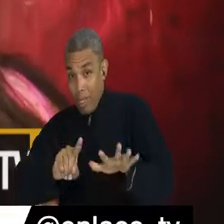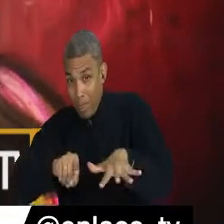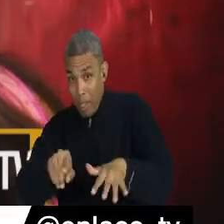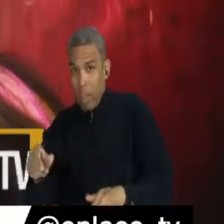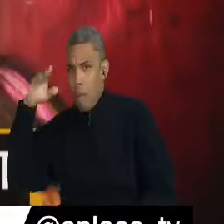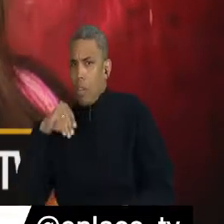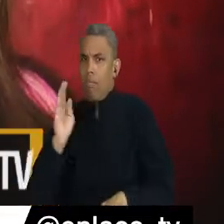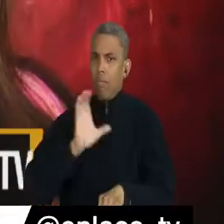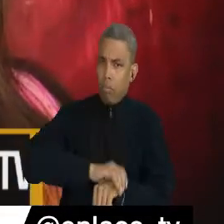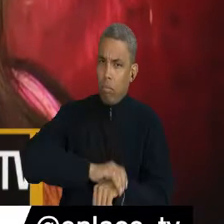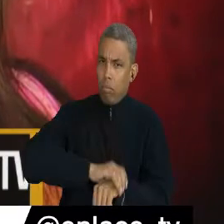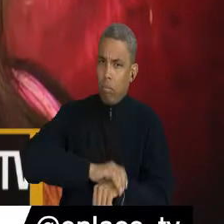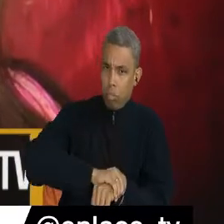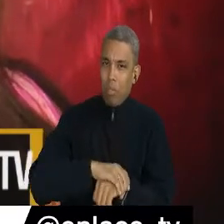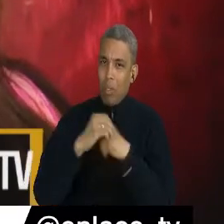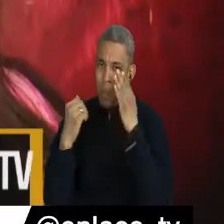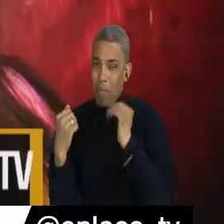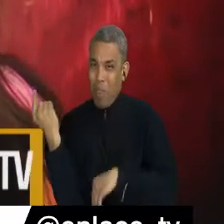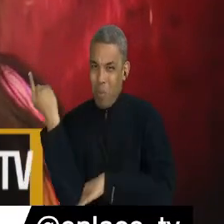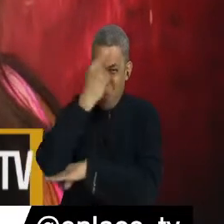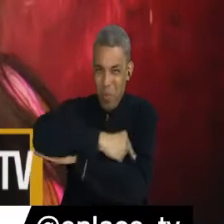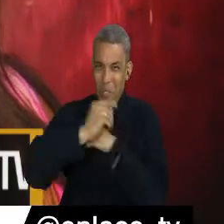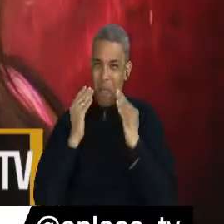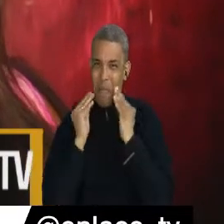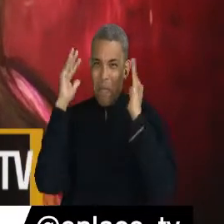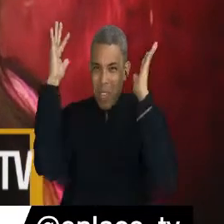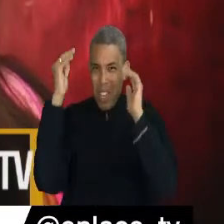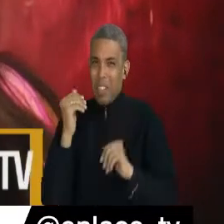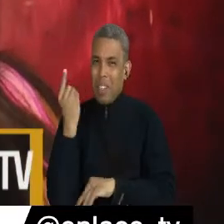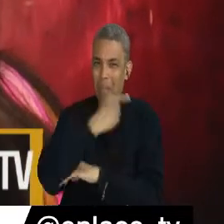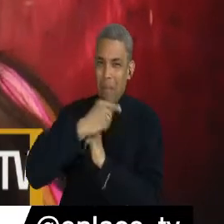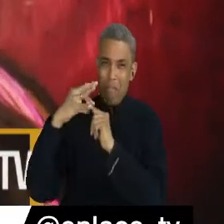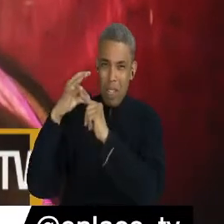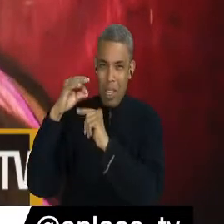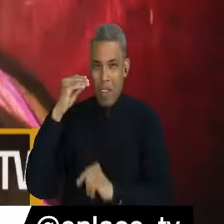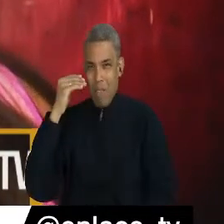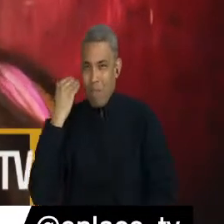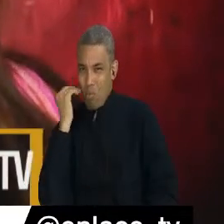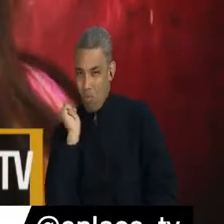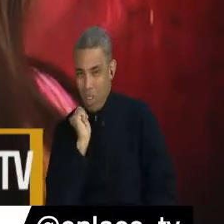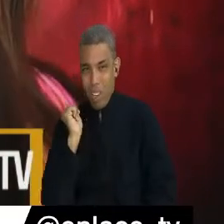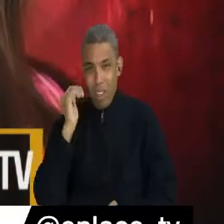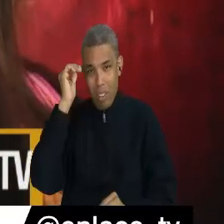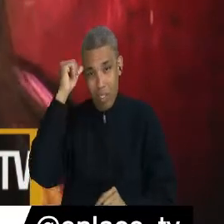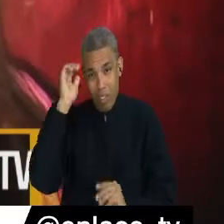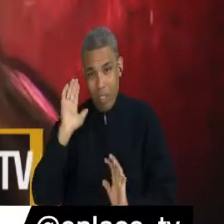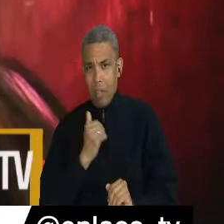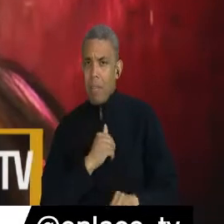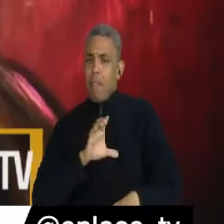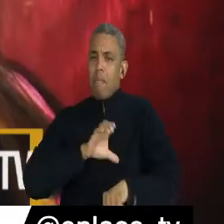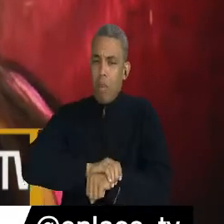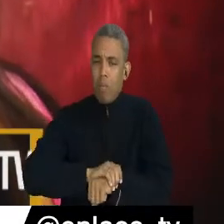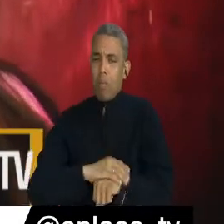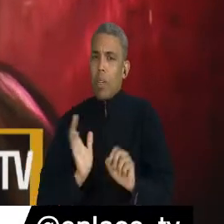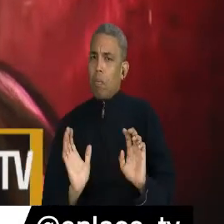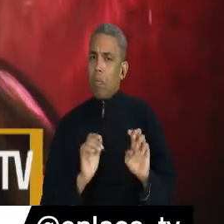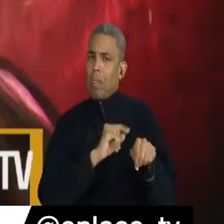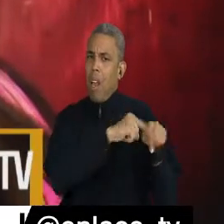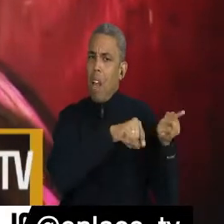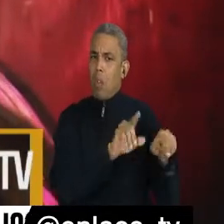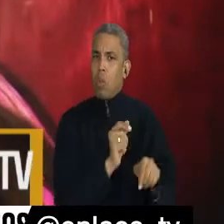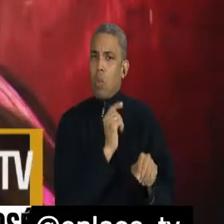el Día de la Mujer, y de ahí para acá pues todo ha sido porque ya han venido amenazas, se hacen pasar por grupos al margen